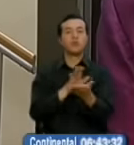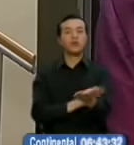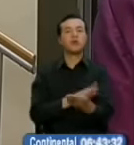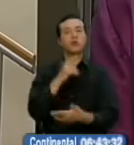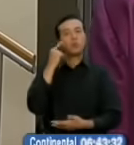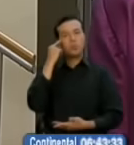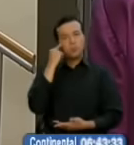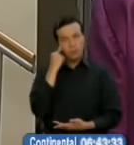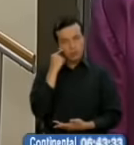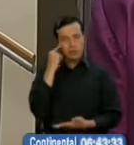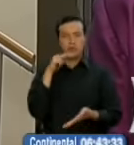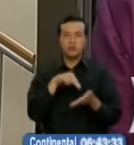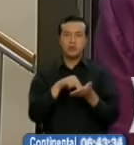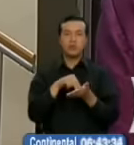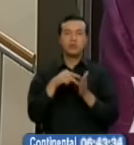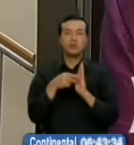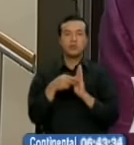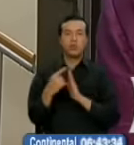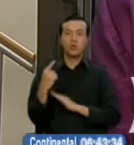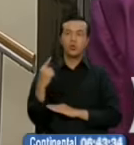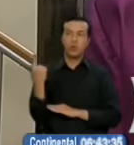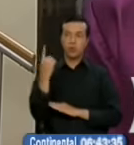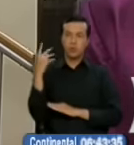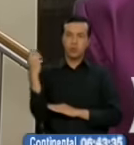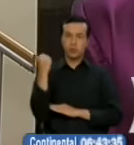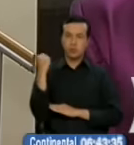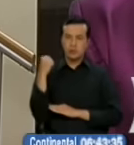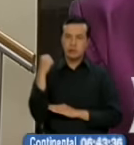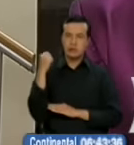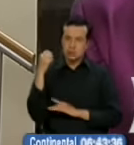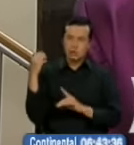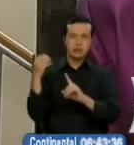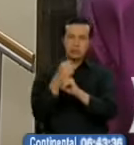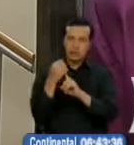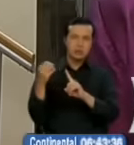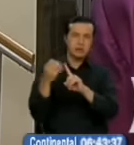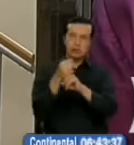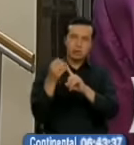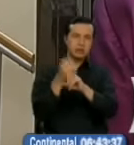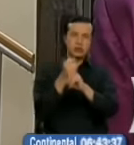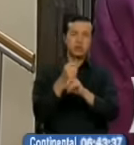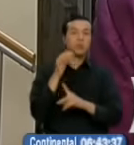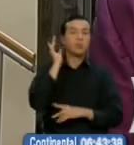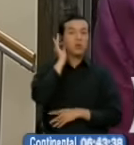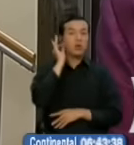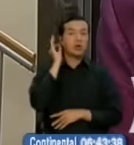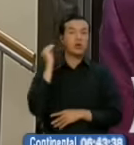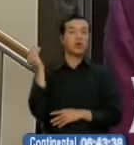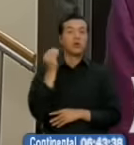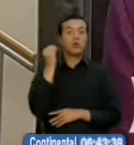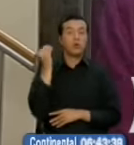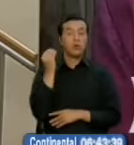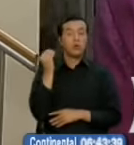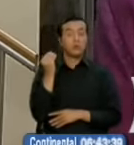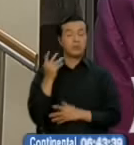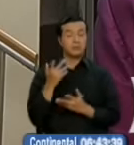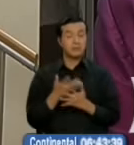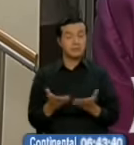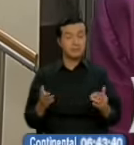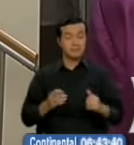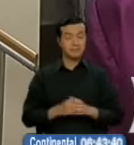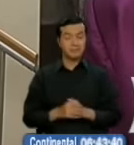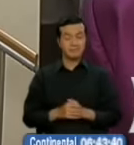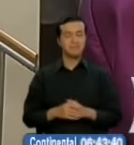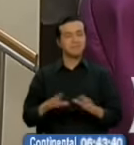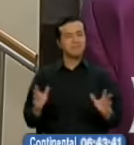piloto que se llama Un Triunfo Lleva al Otro, que es con mujeres, jóvenes, adolescentes, y es